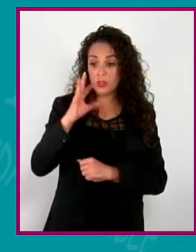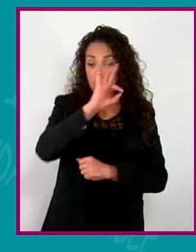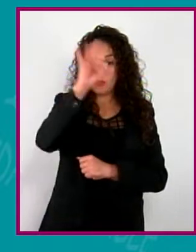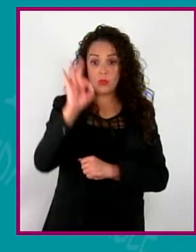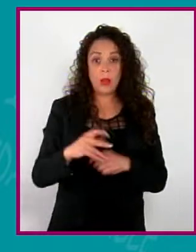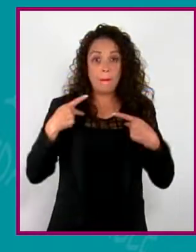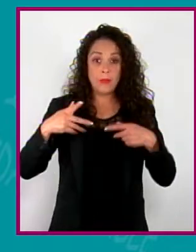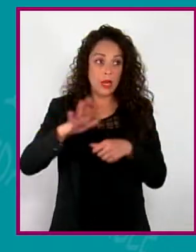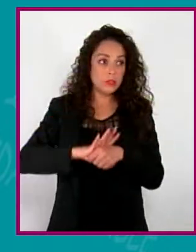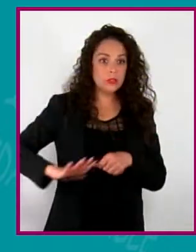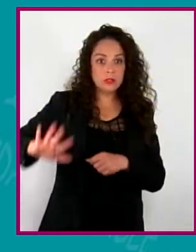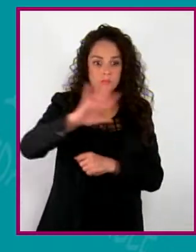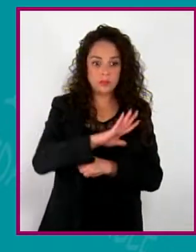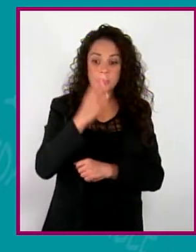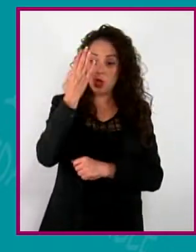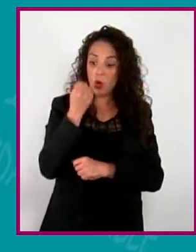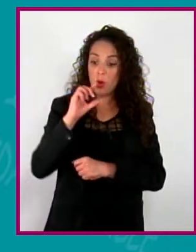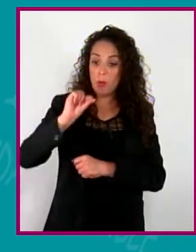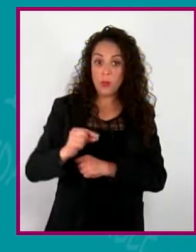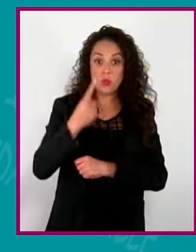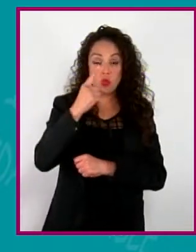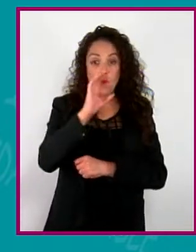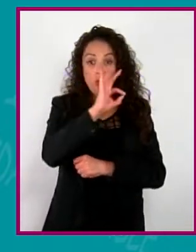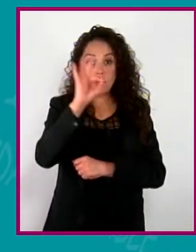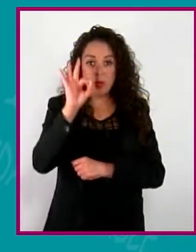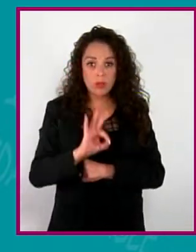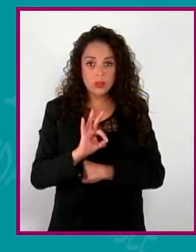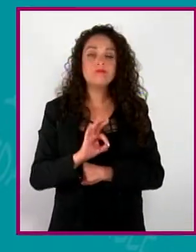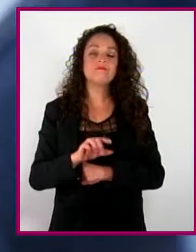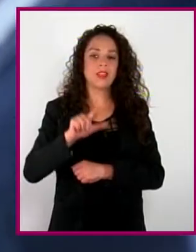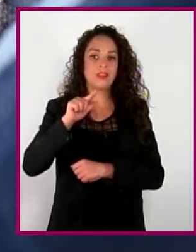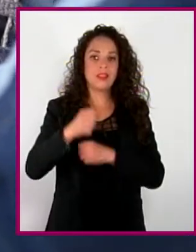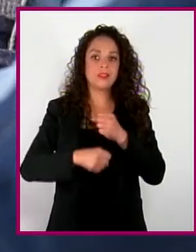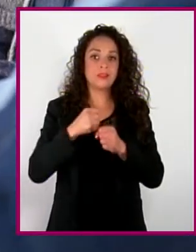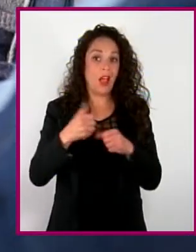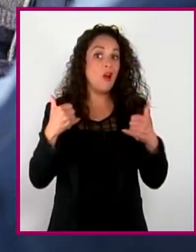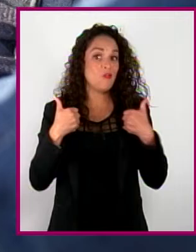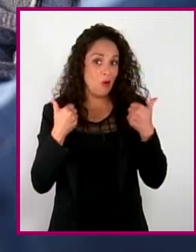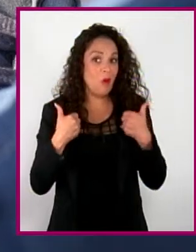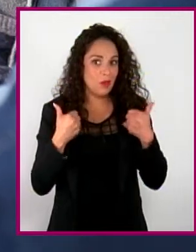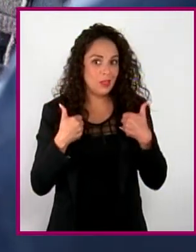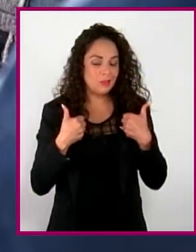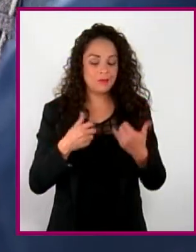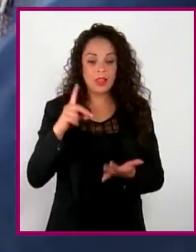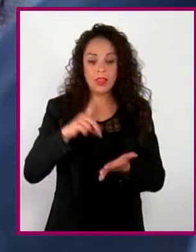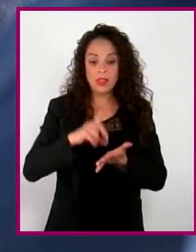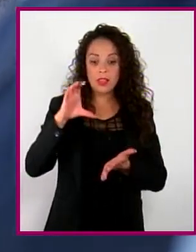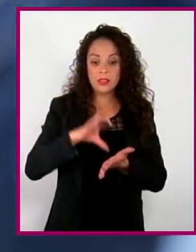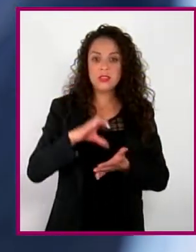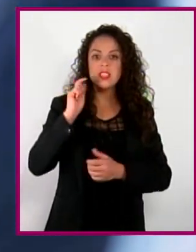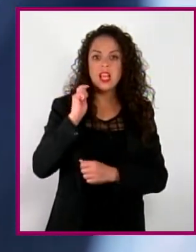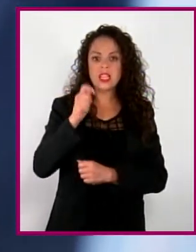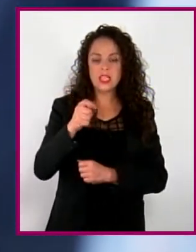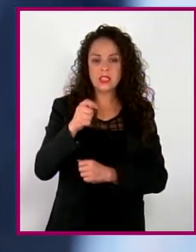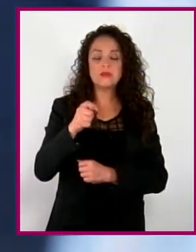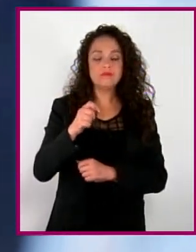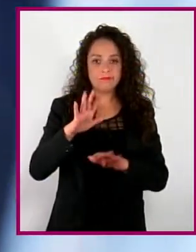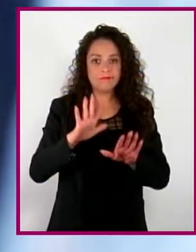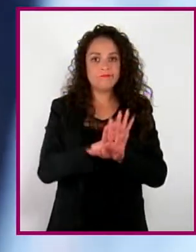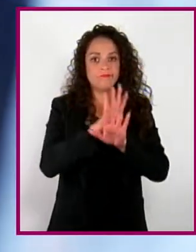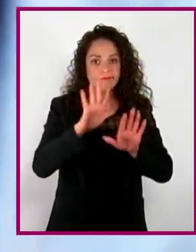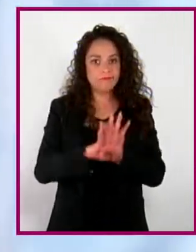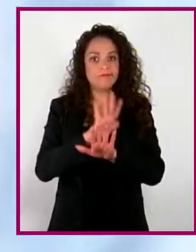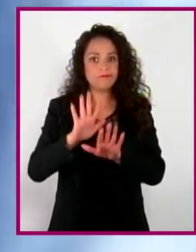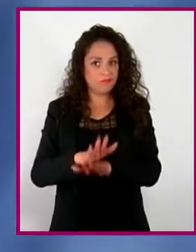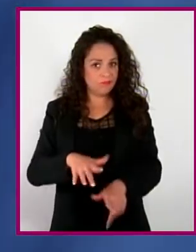El 9.1% son jóvenes menores de 17 años. La discapacidad es un concepto que no ha dejado de evolucionar.